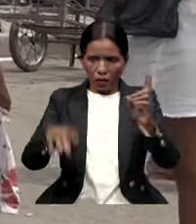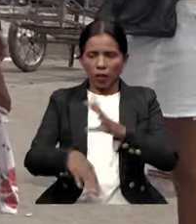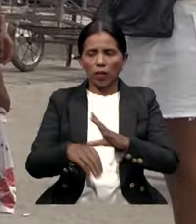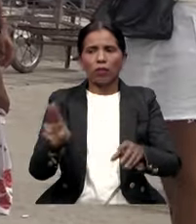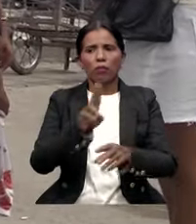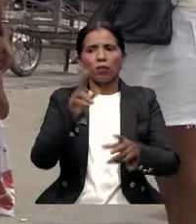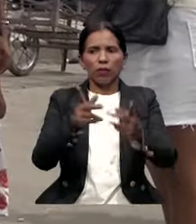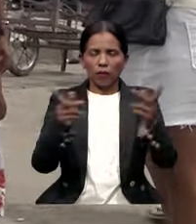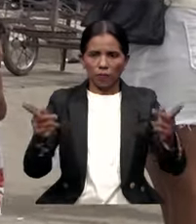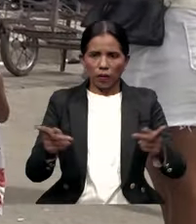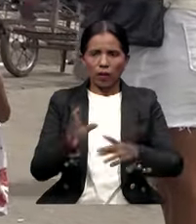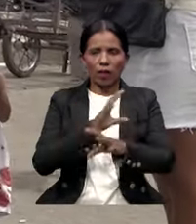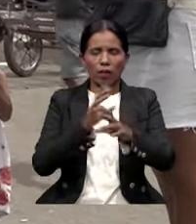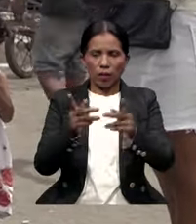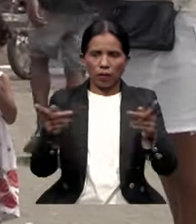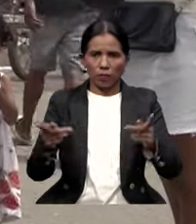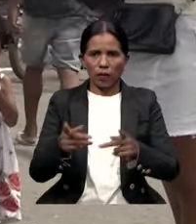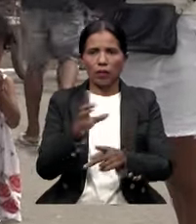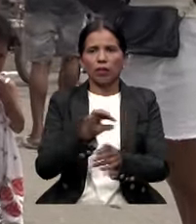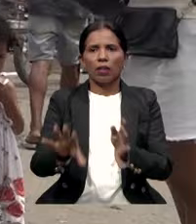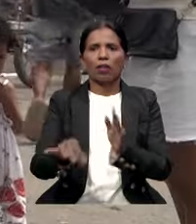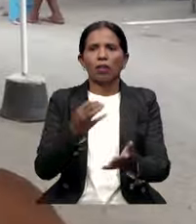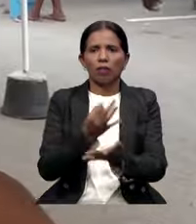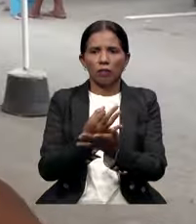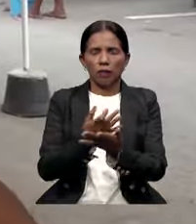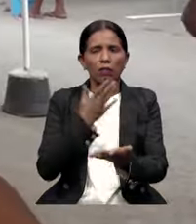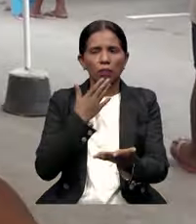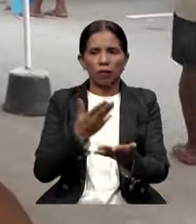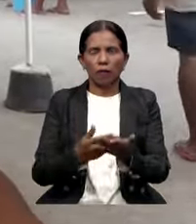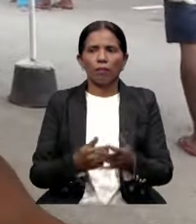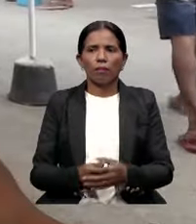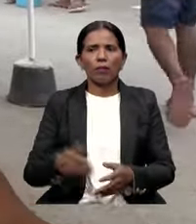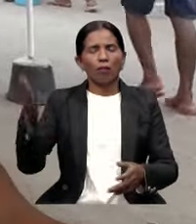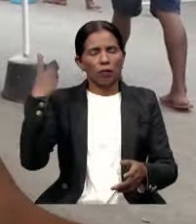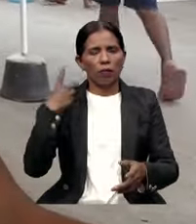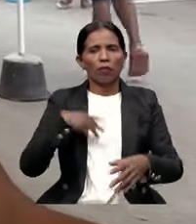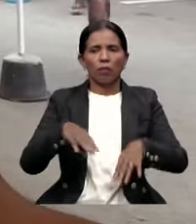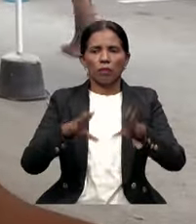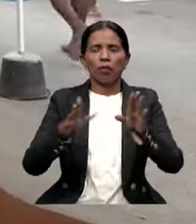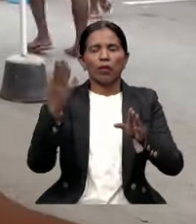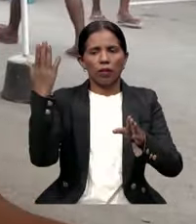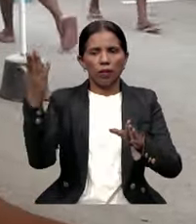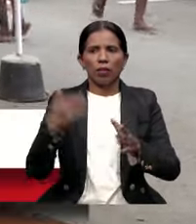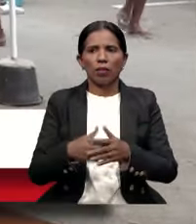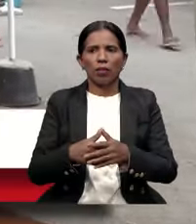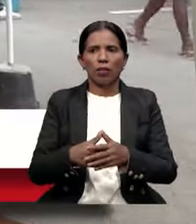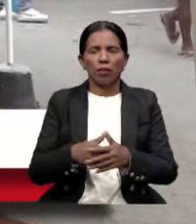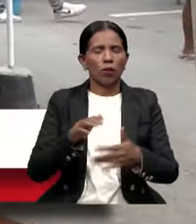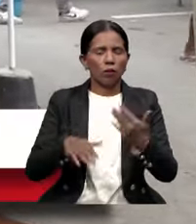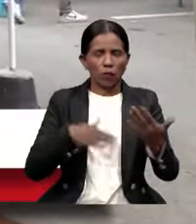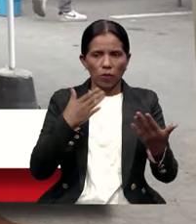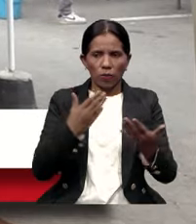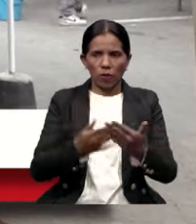ocupa terminal kareta para fatin tama hetan rendimento dia klio. Ulu kami fan permanente ya laran ne ho to